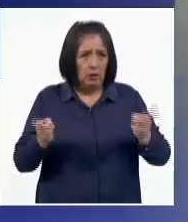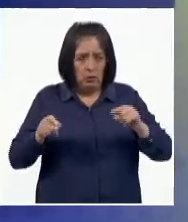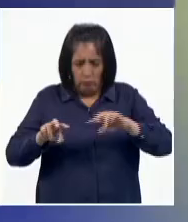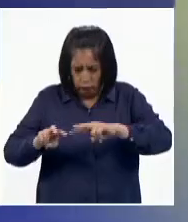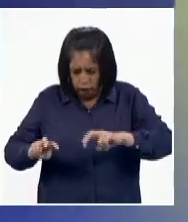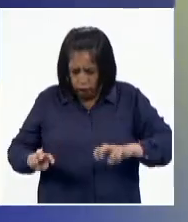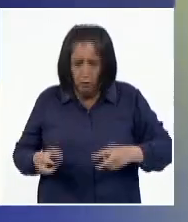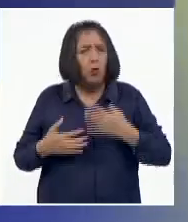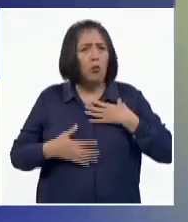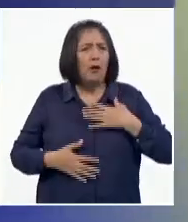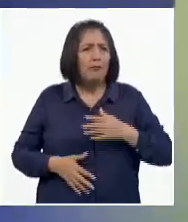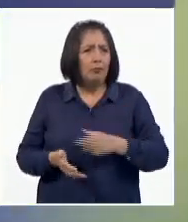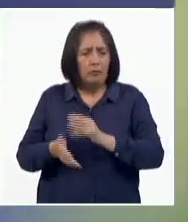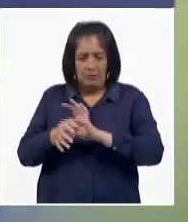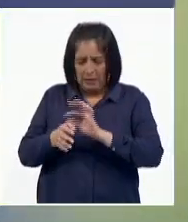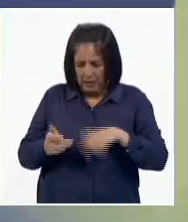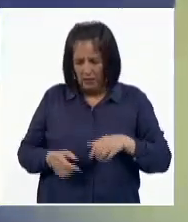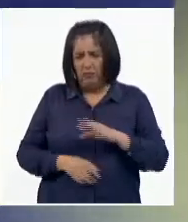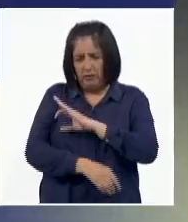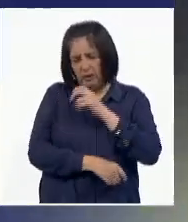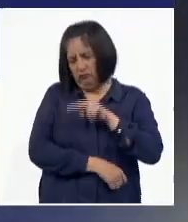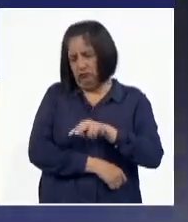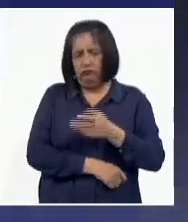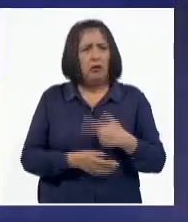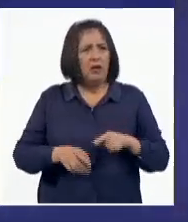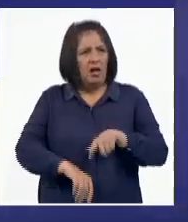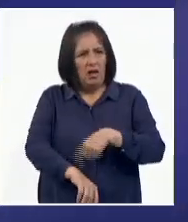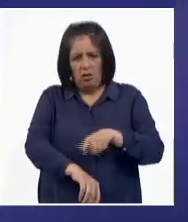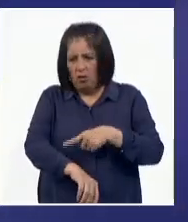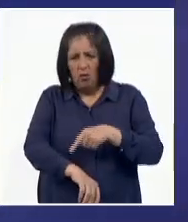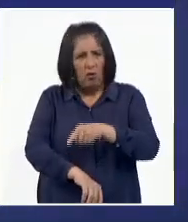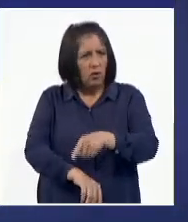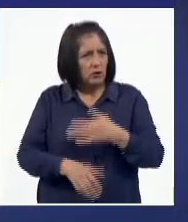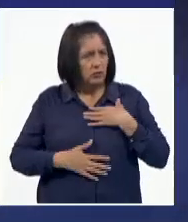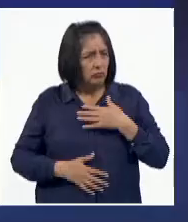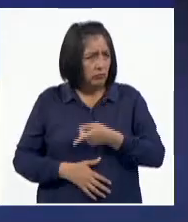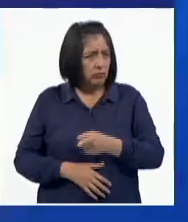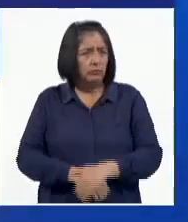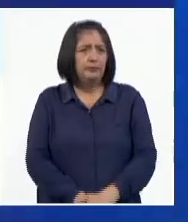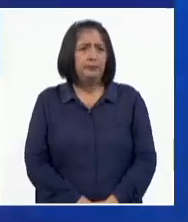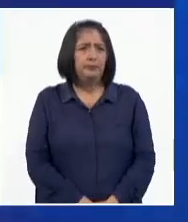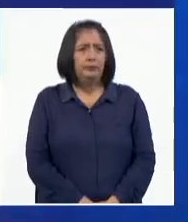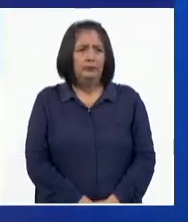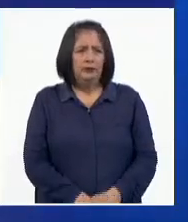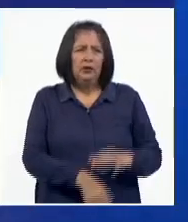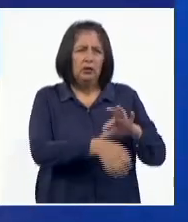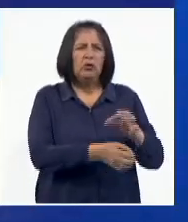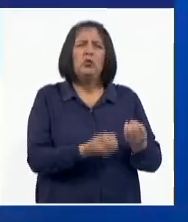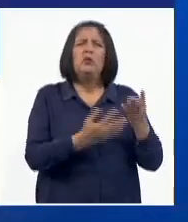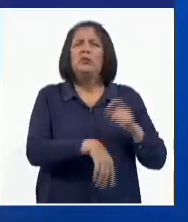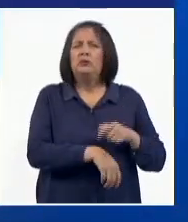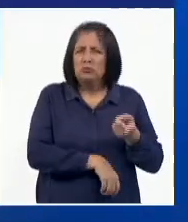por los peritos y el fiscal, un dato llama mucho la atención: las horas que tendría el cadáver. Doctor, ¿cuánto tiempo de